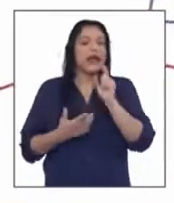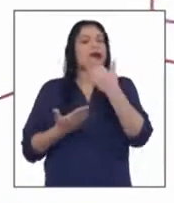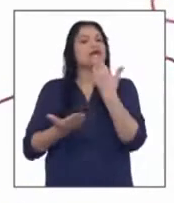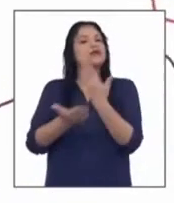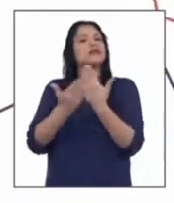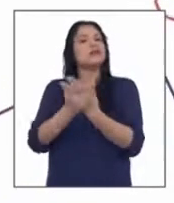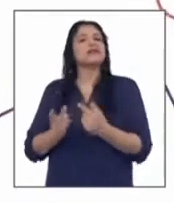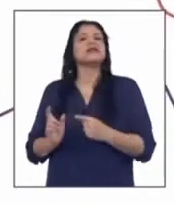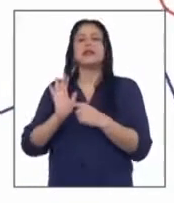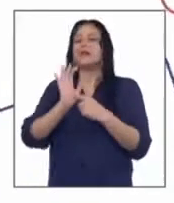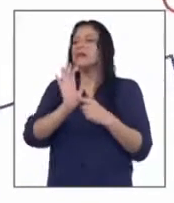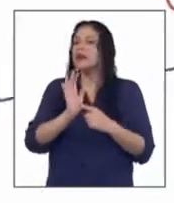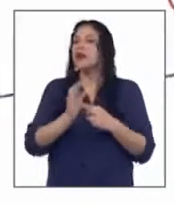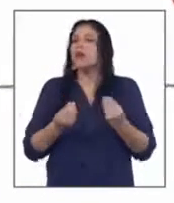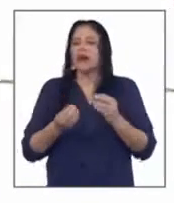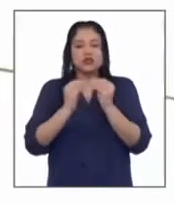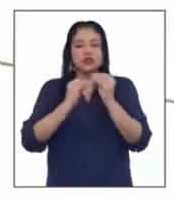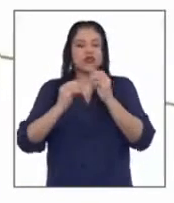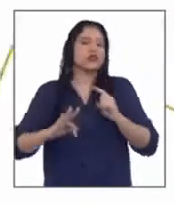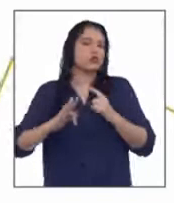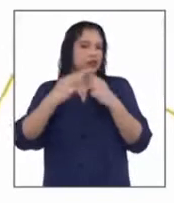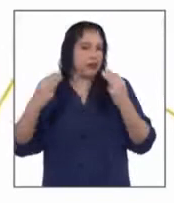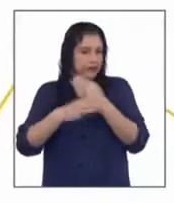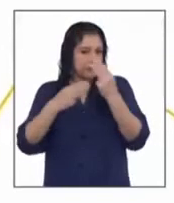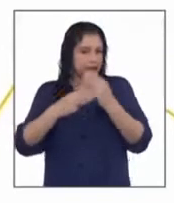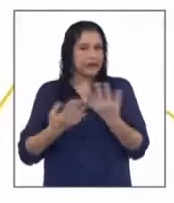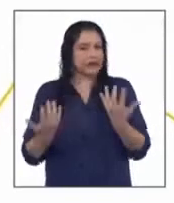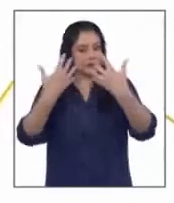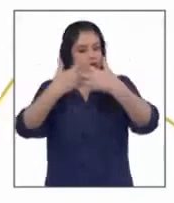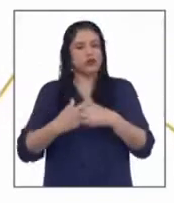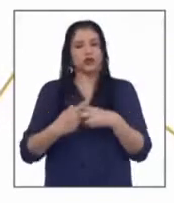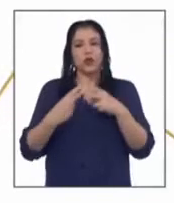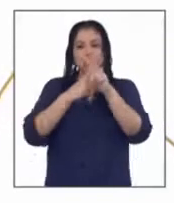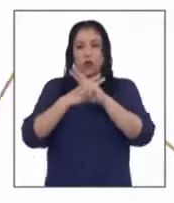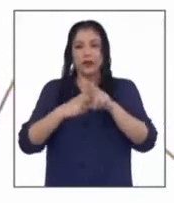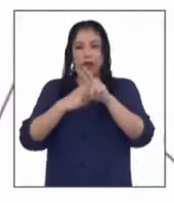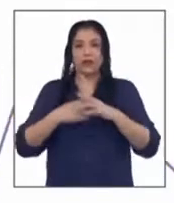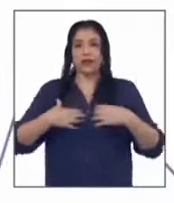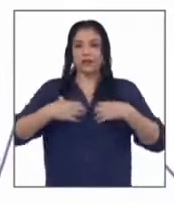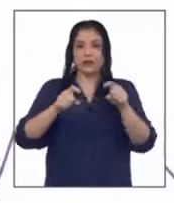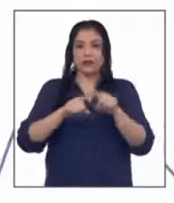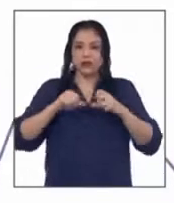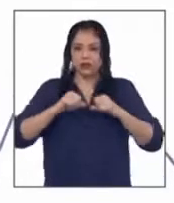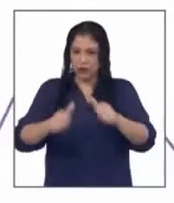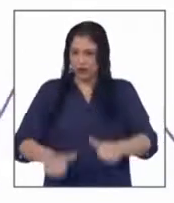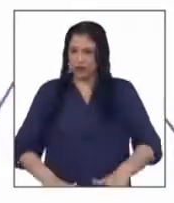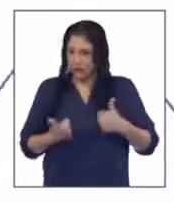de las operaciones con magnitudes derivadas y sus equivalencias en situaciones de contexto.